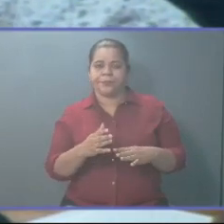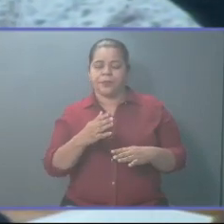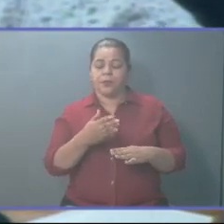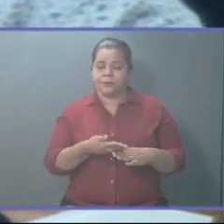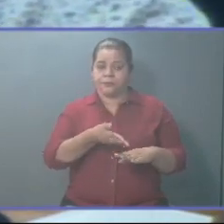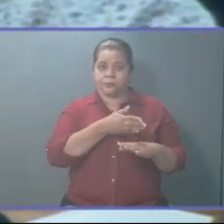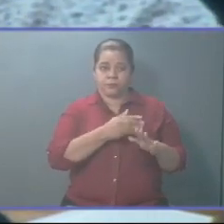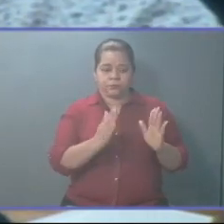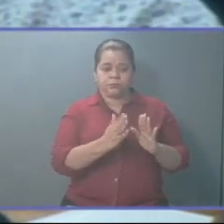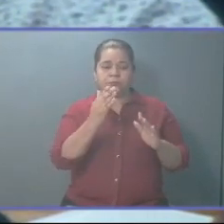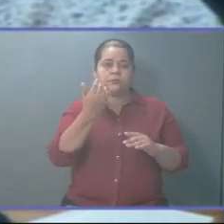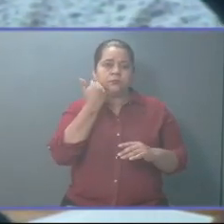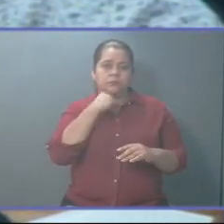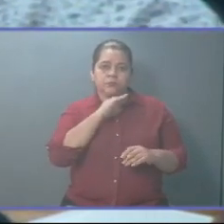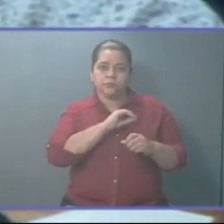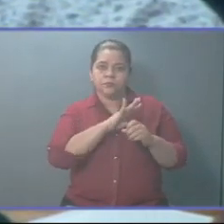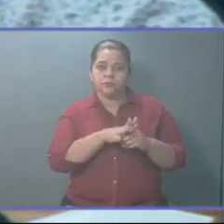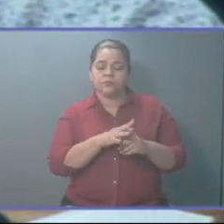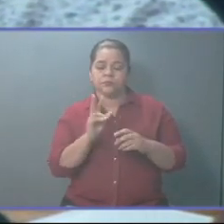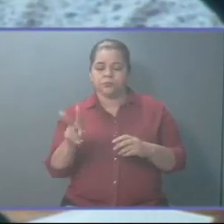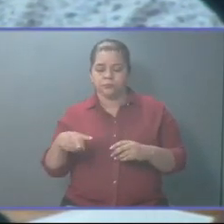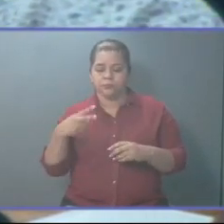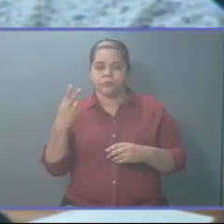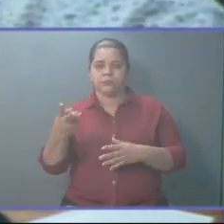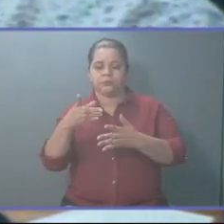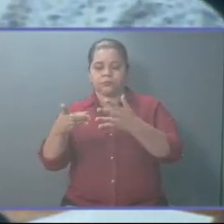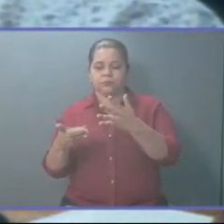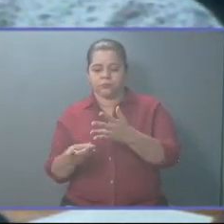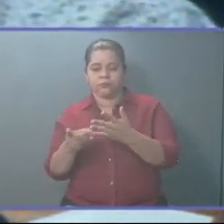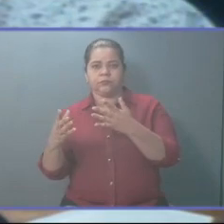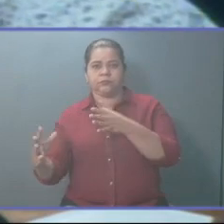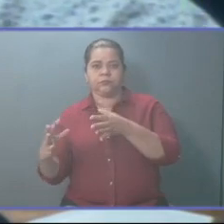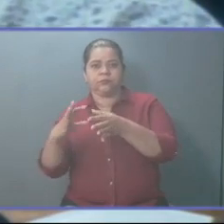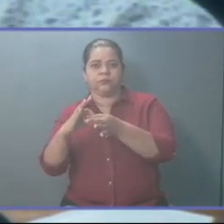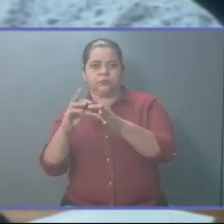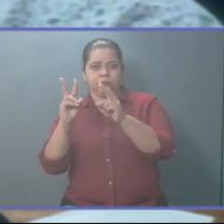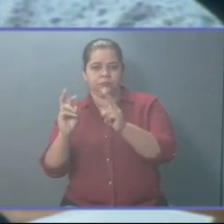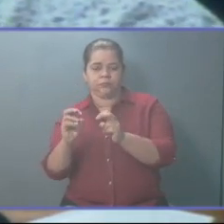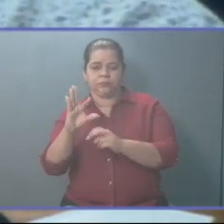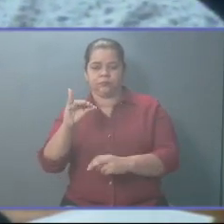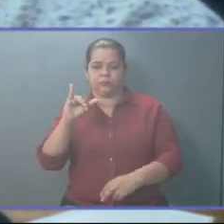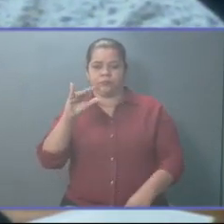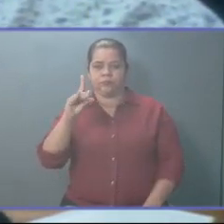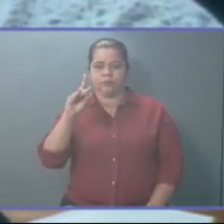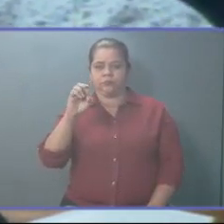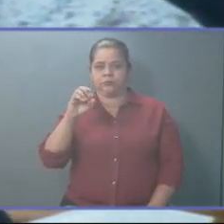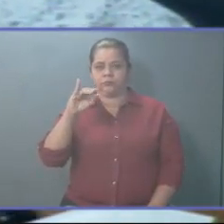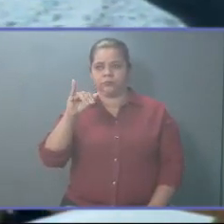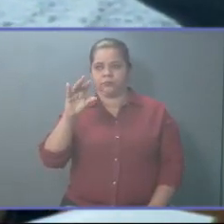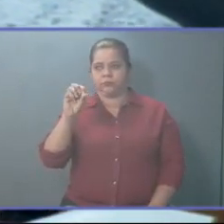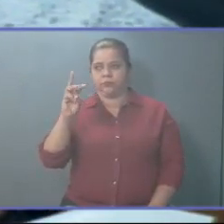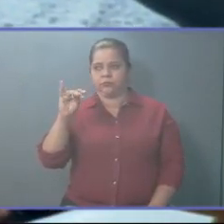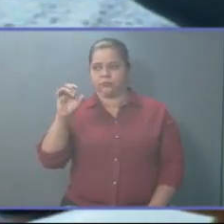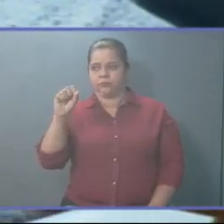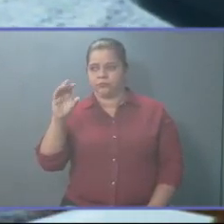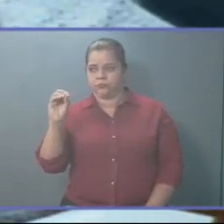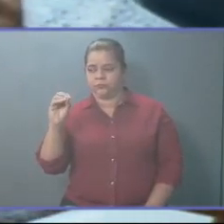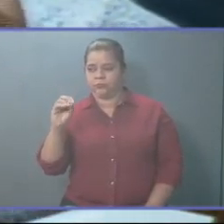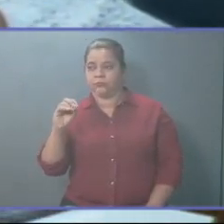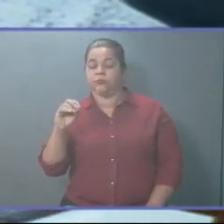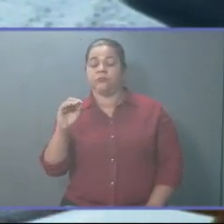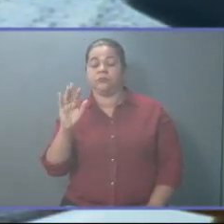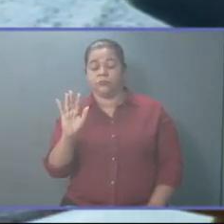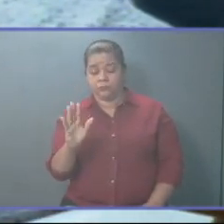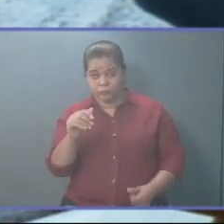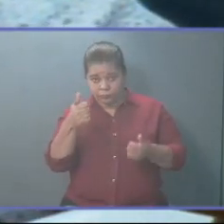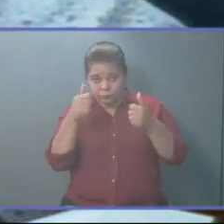pandemia, y luego también el otro decreto que tiene que ver con el fideicomiso. Así que ustedes, de